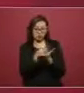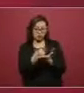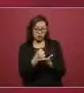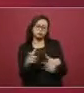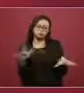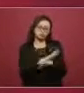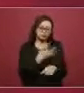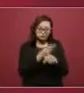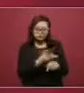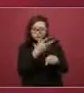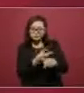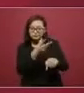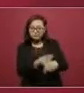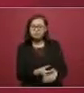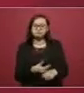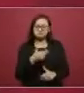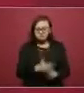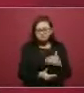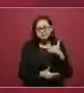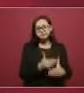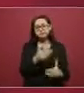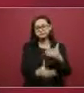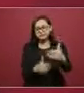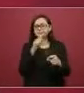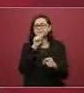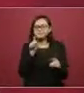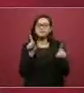cómo se está